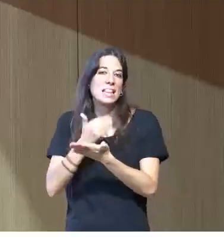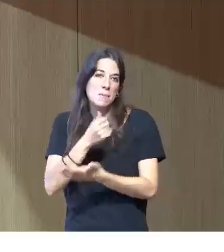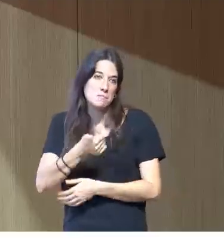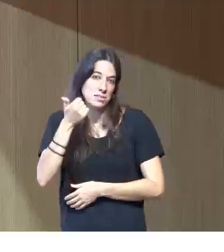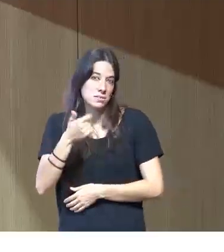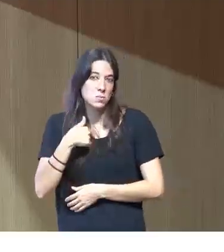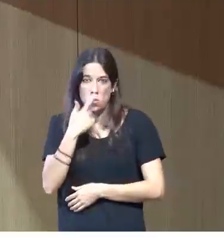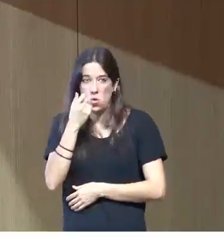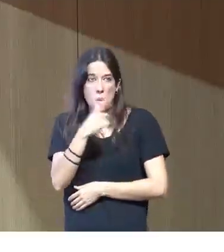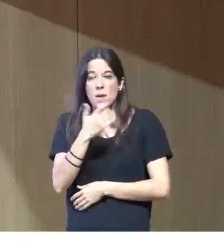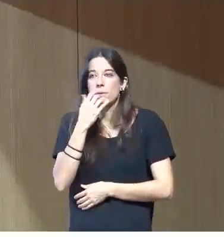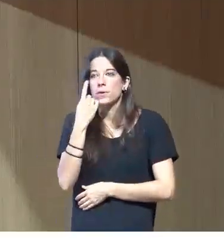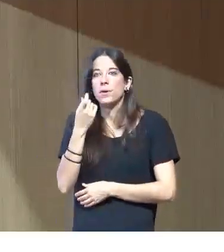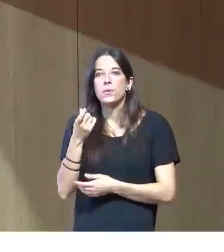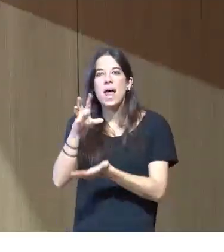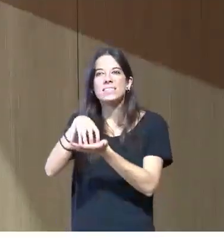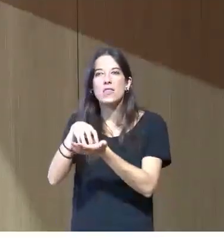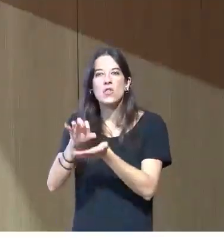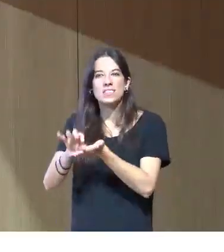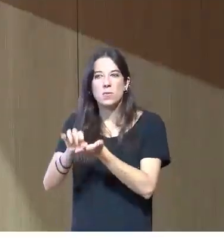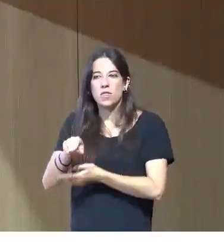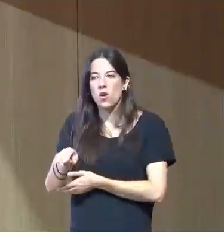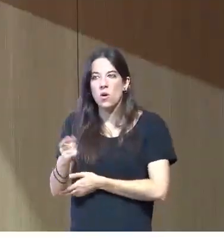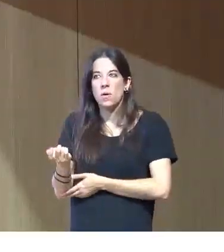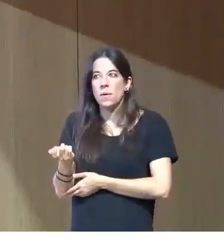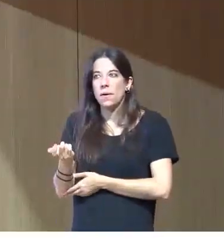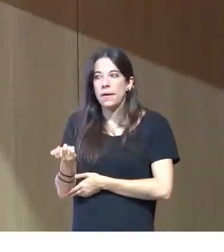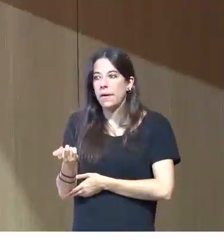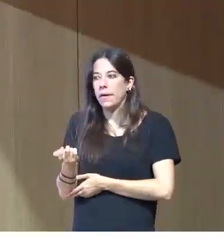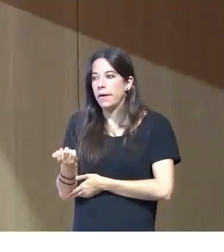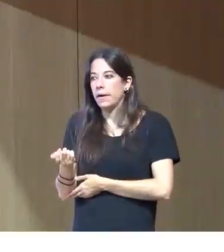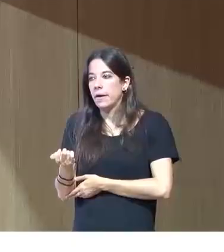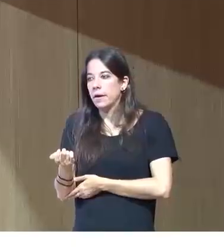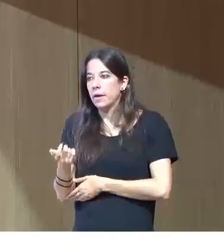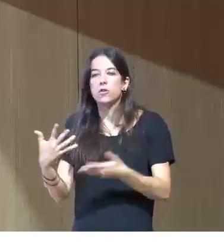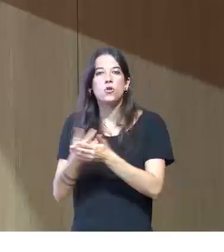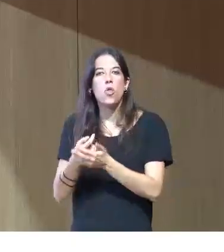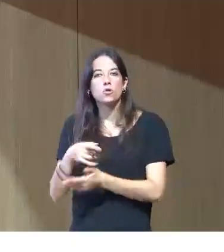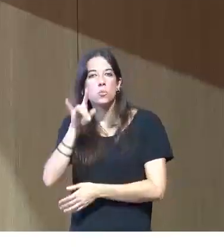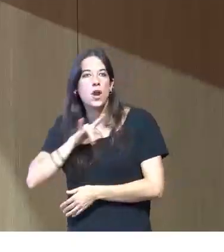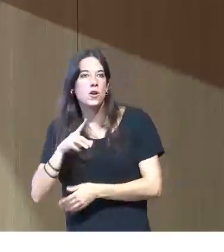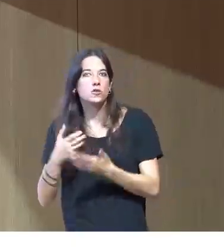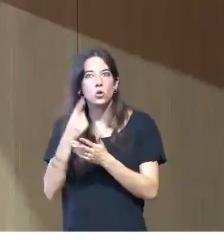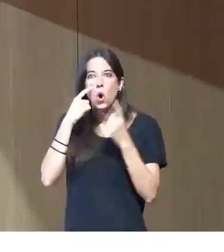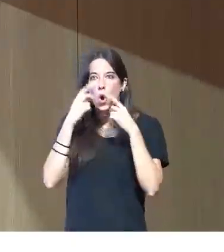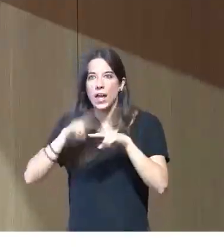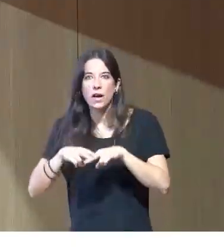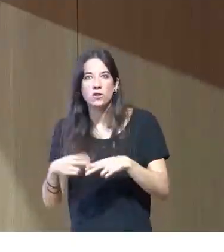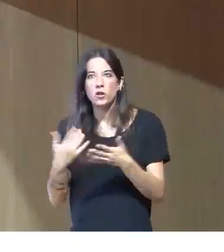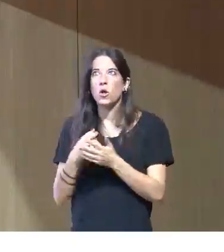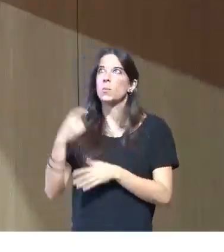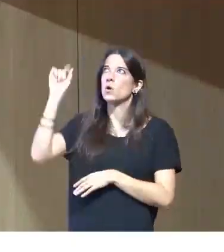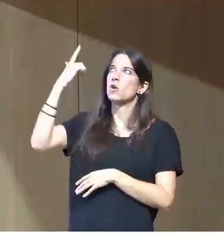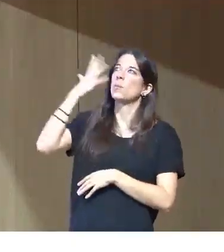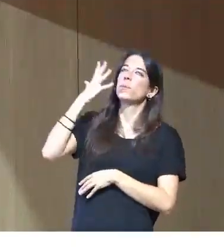decir a mí no me vale nada que en una estación de servicio pues sean yo que sé vamos a Canarias Pues todo modernos con ojos negros ahí muy bronceados todos